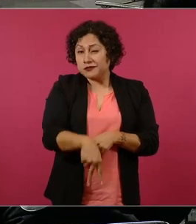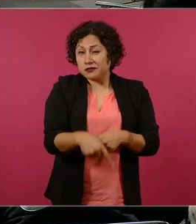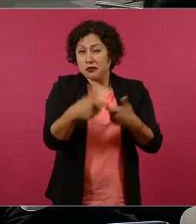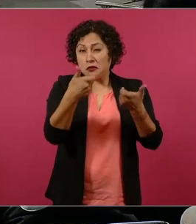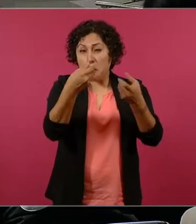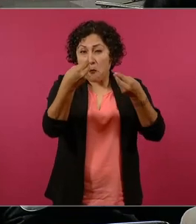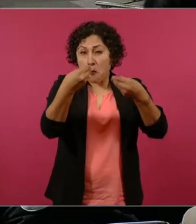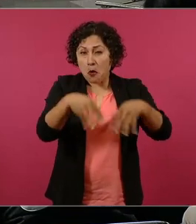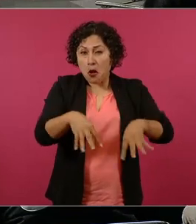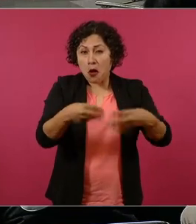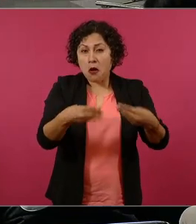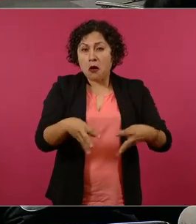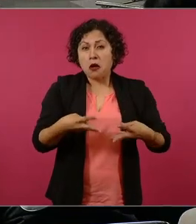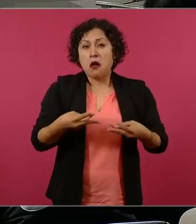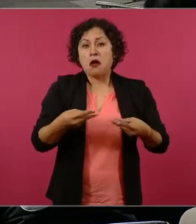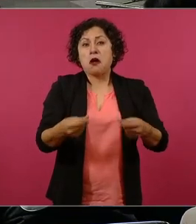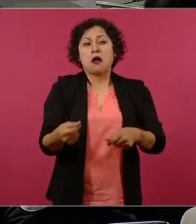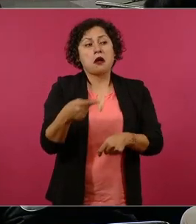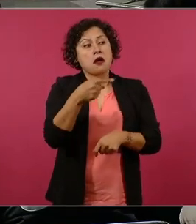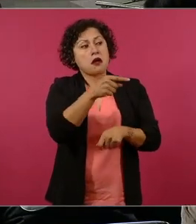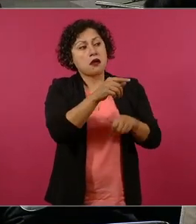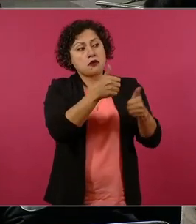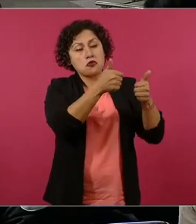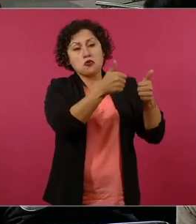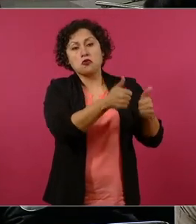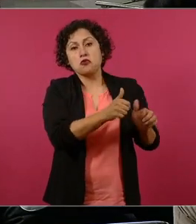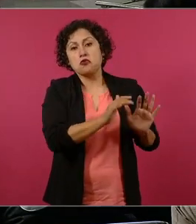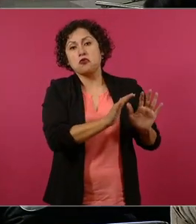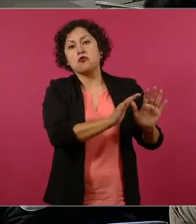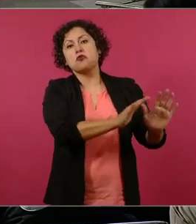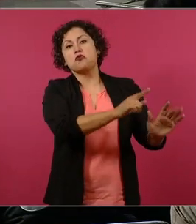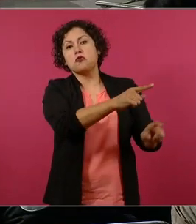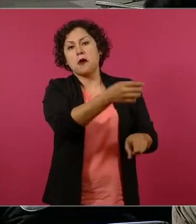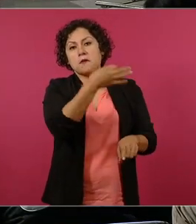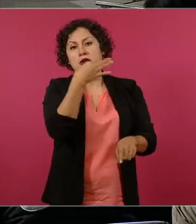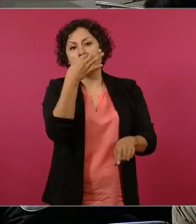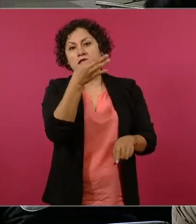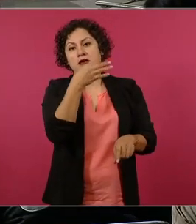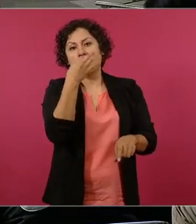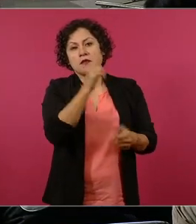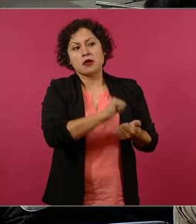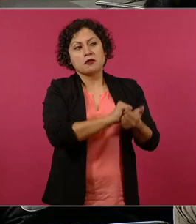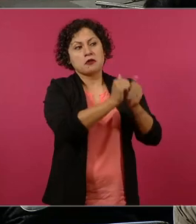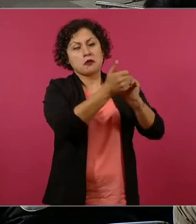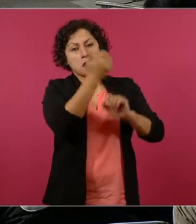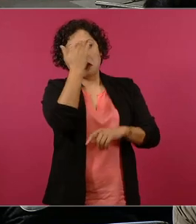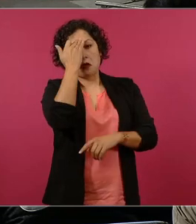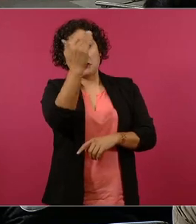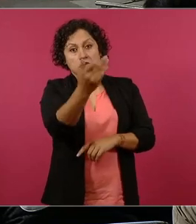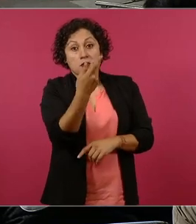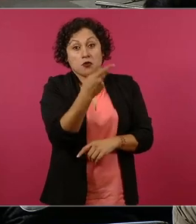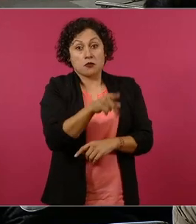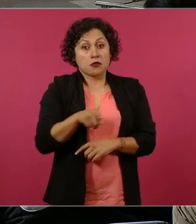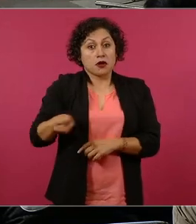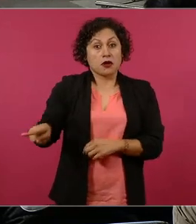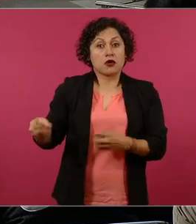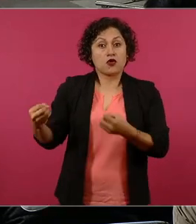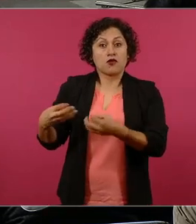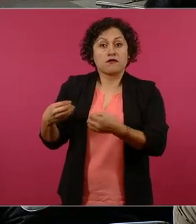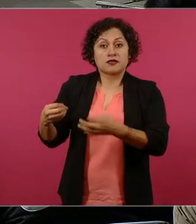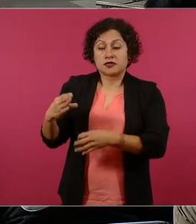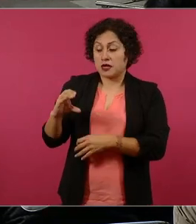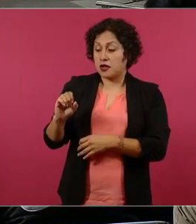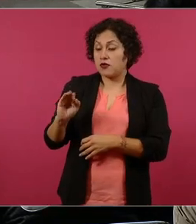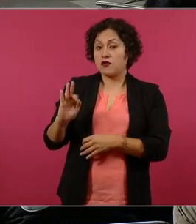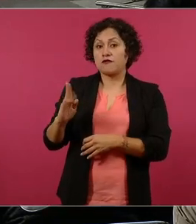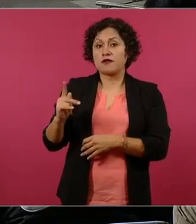con medicamentos que se van caducando lo que sí está haciendo cofepris es religiosamente cobrar su sueldo ese sueldo